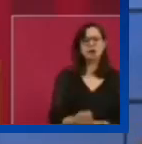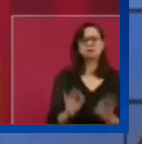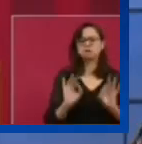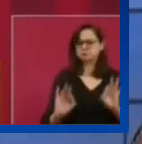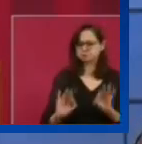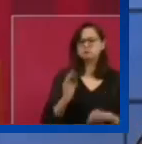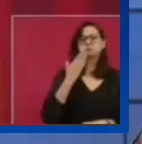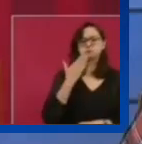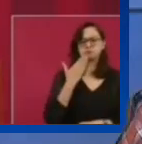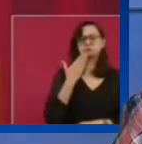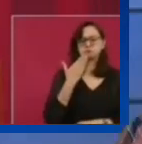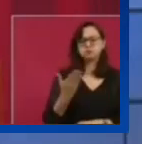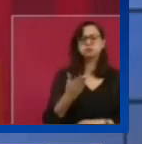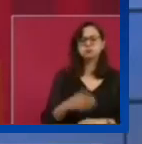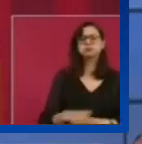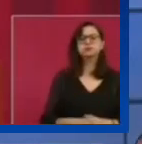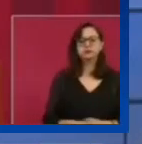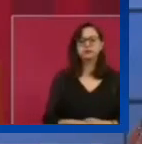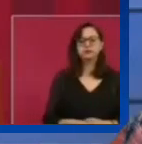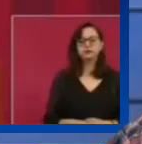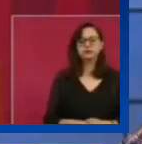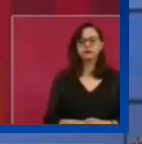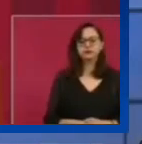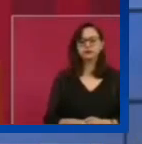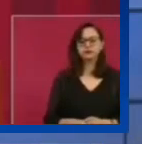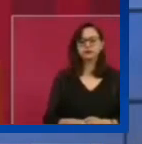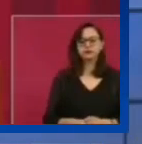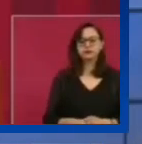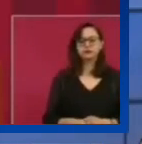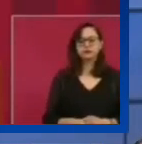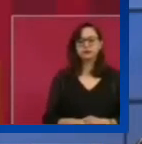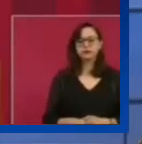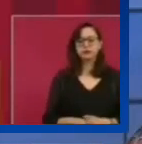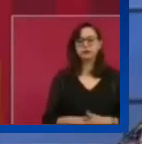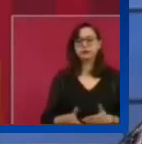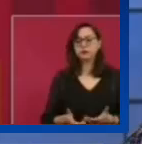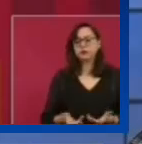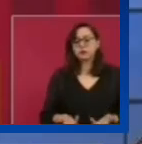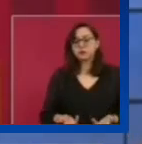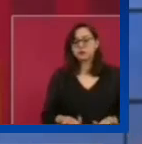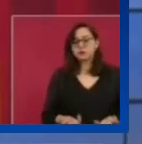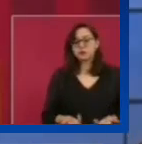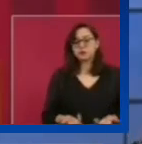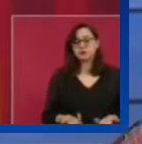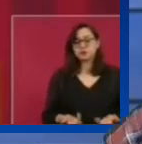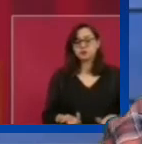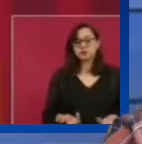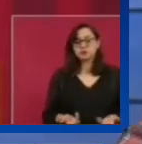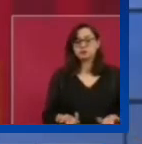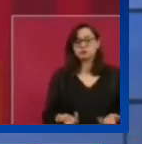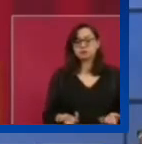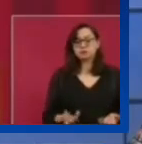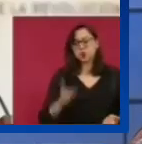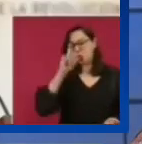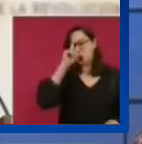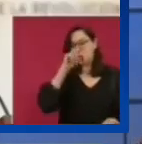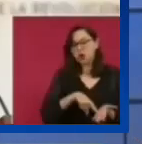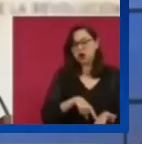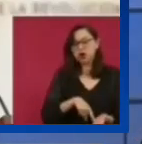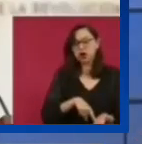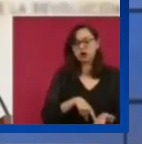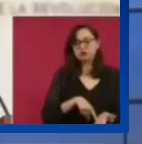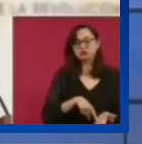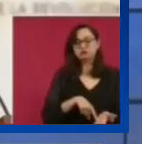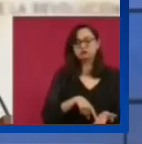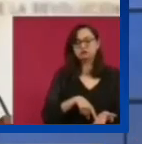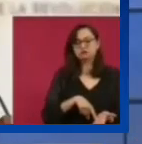importante es que después de que vemos y damos un poquito de contexto a lo que ha pasado antes, el cómo se manejaban los